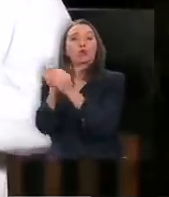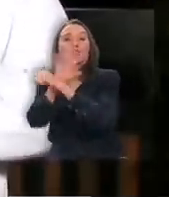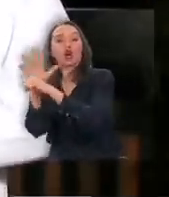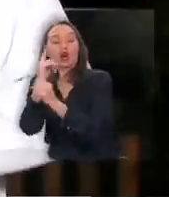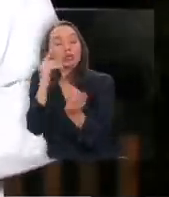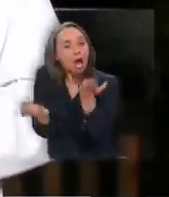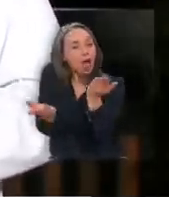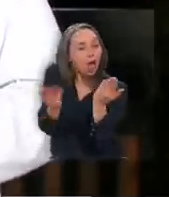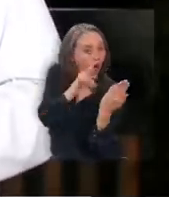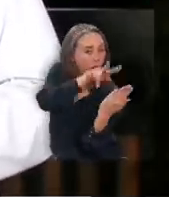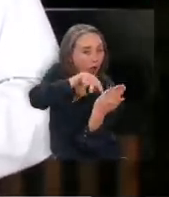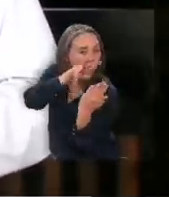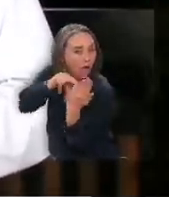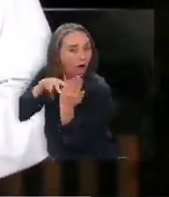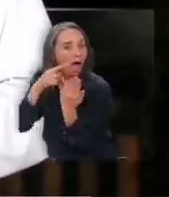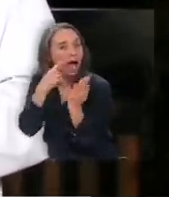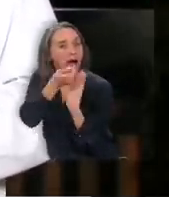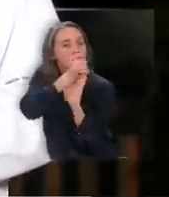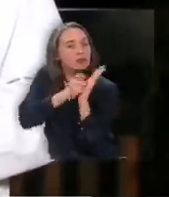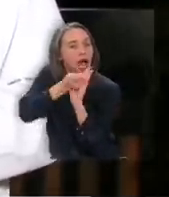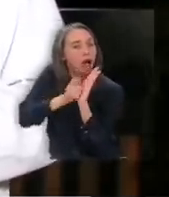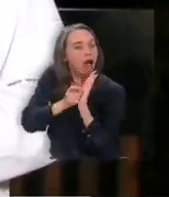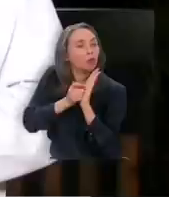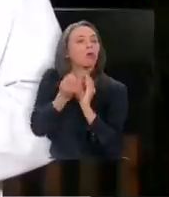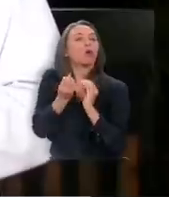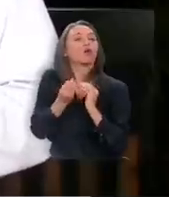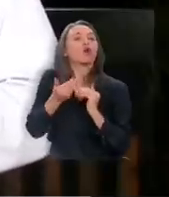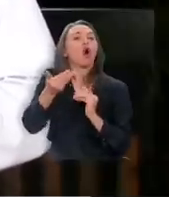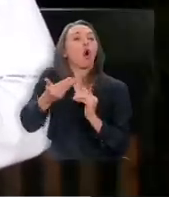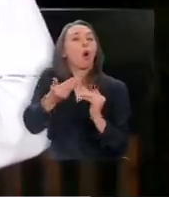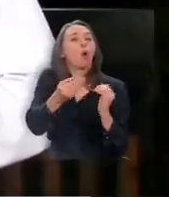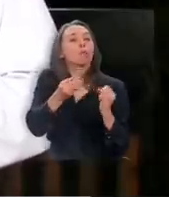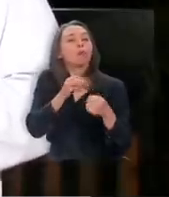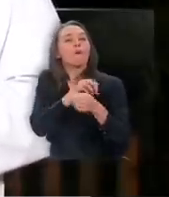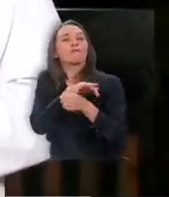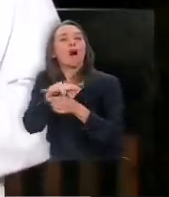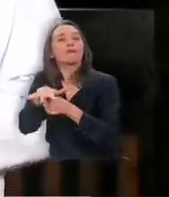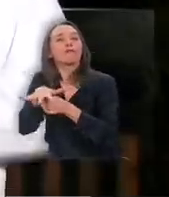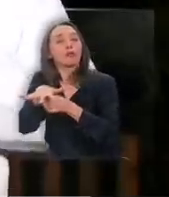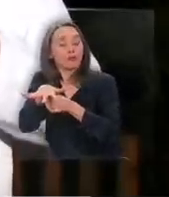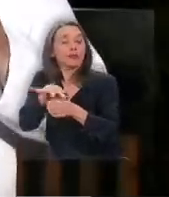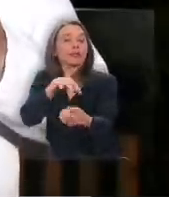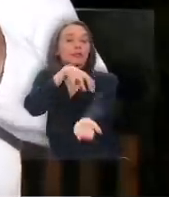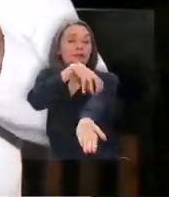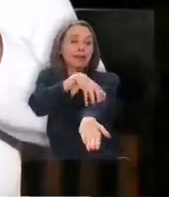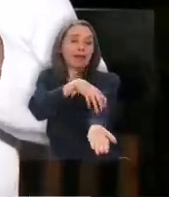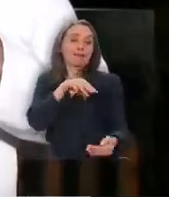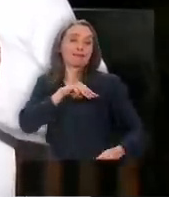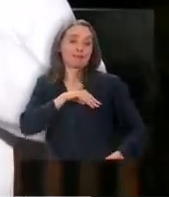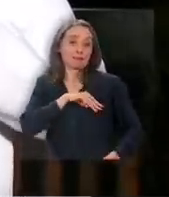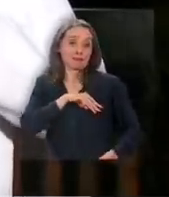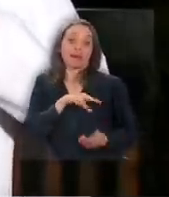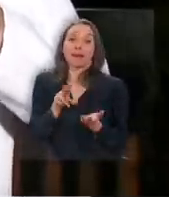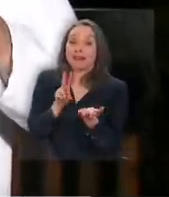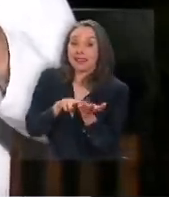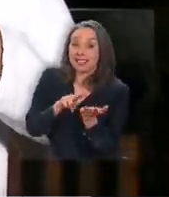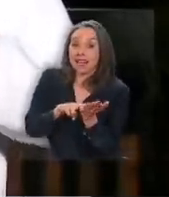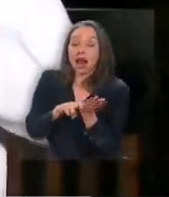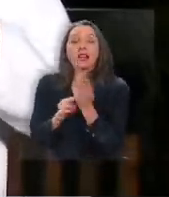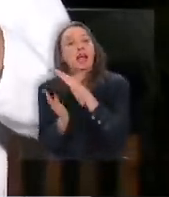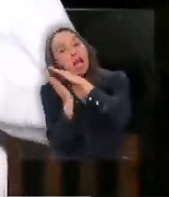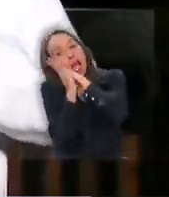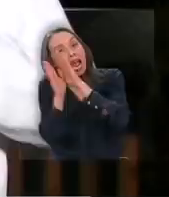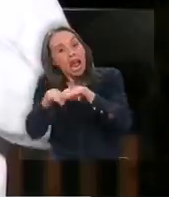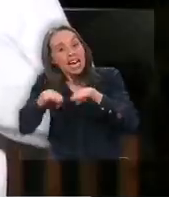permite predecir el comportamiento que va a ocurrir en la región metropolitana. En realidad, las